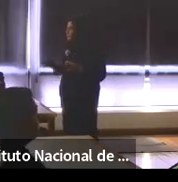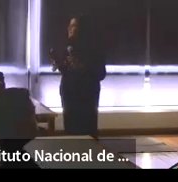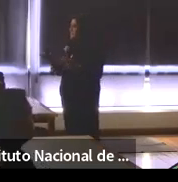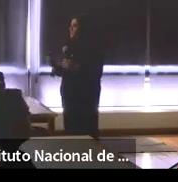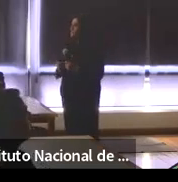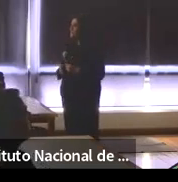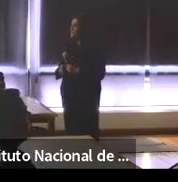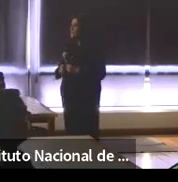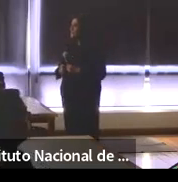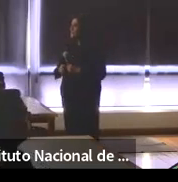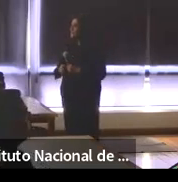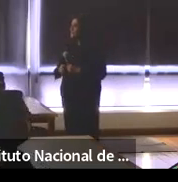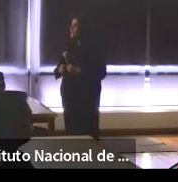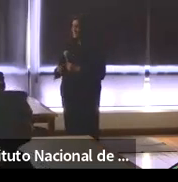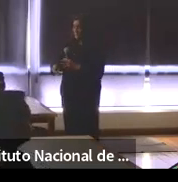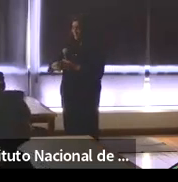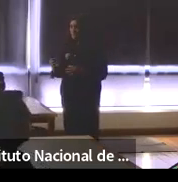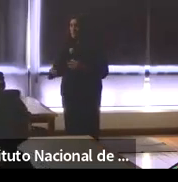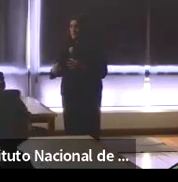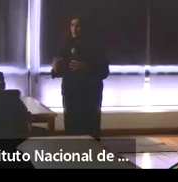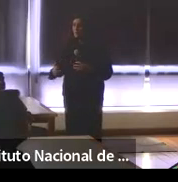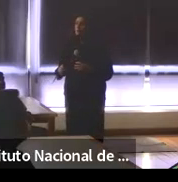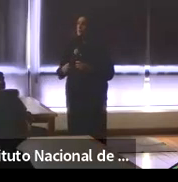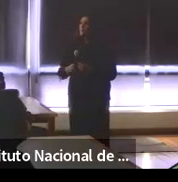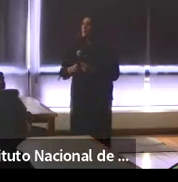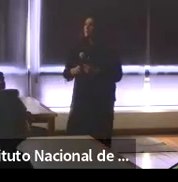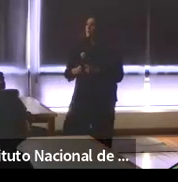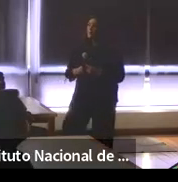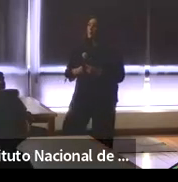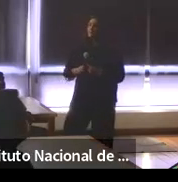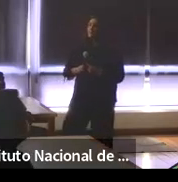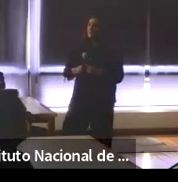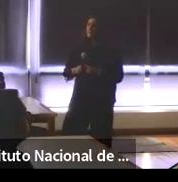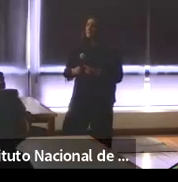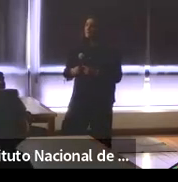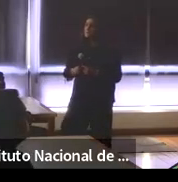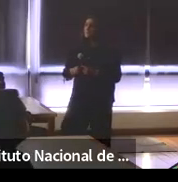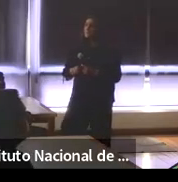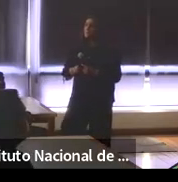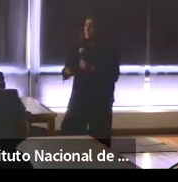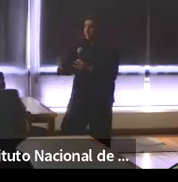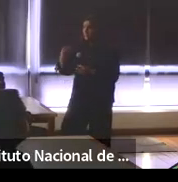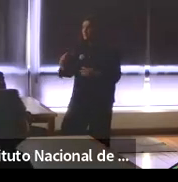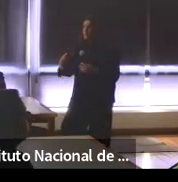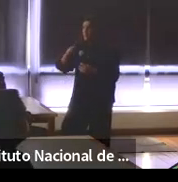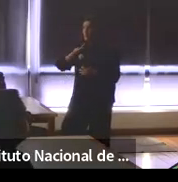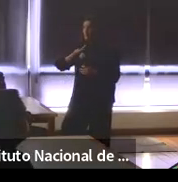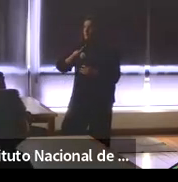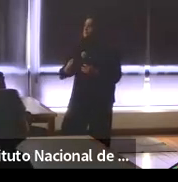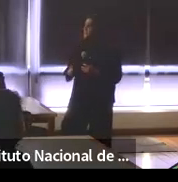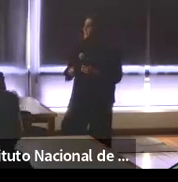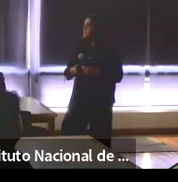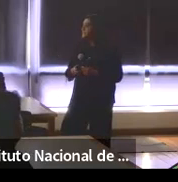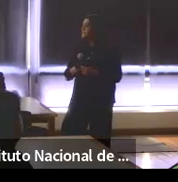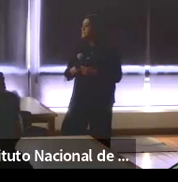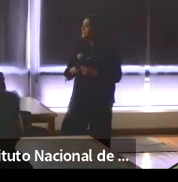un directivo la expectativa no tiene que ver con una habilidad gerencial tiene que ver con una